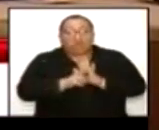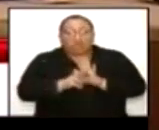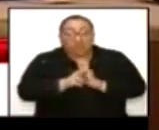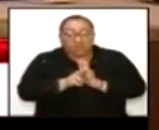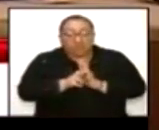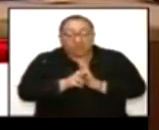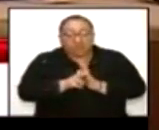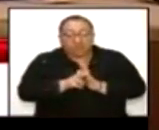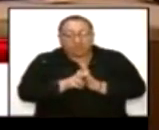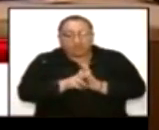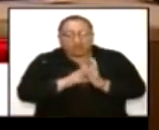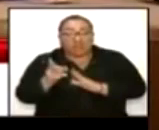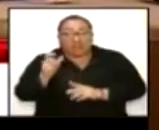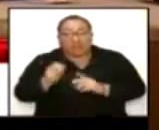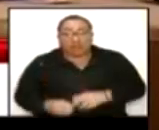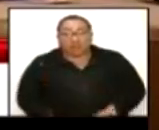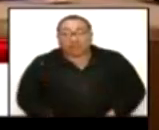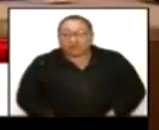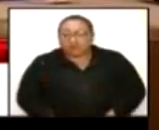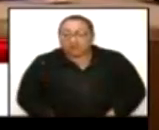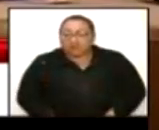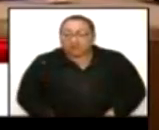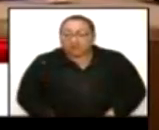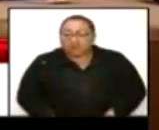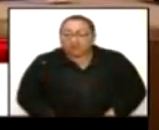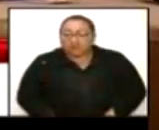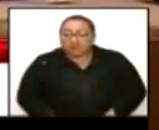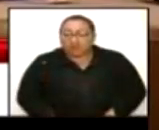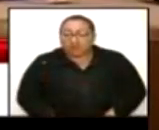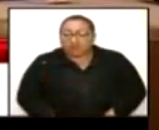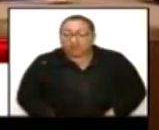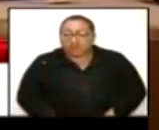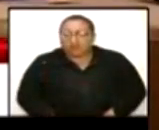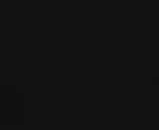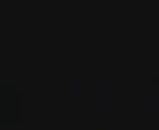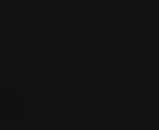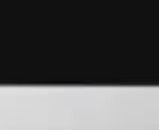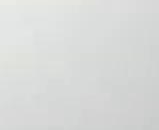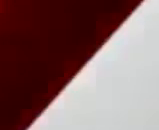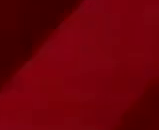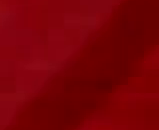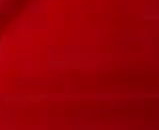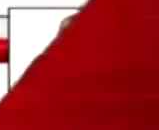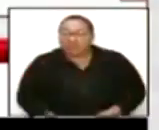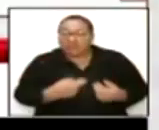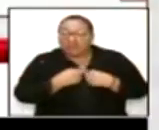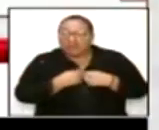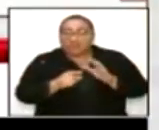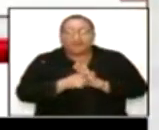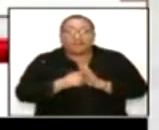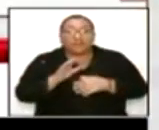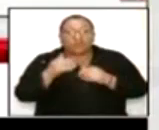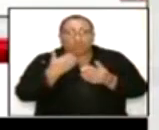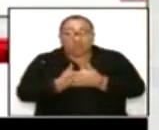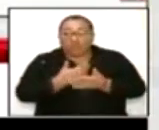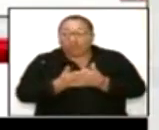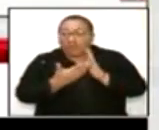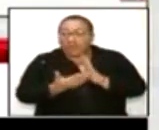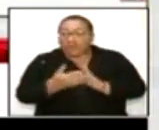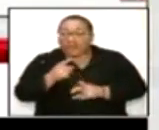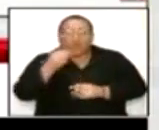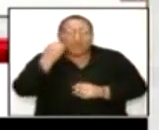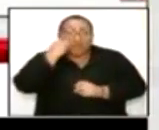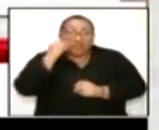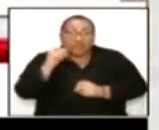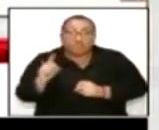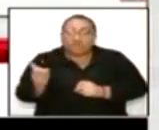voluntario por parte del paciente, en el caso concreto de su representante legal. Los hechos demuestran que la